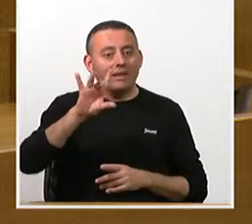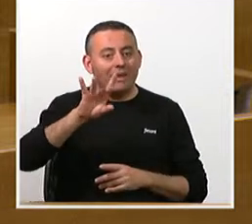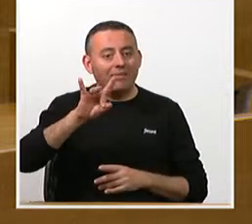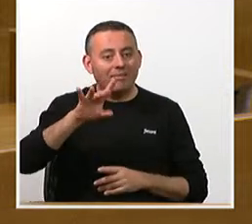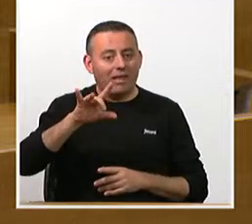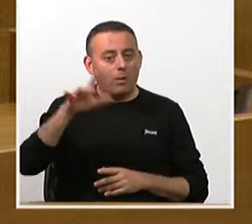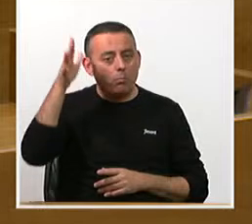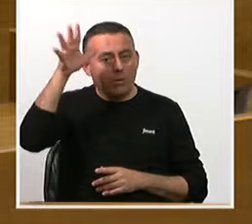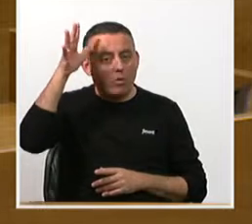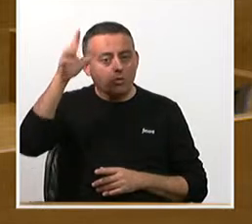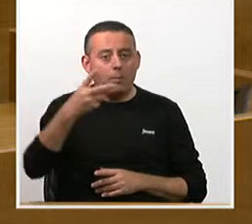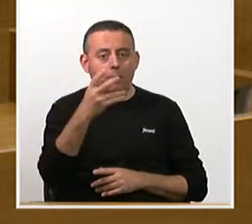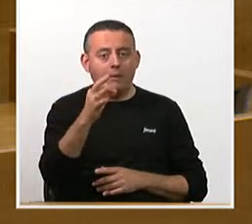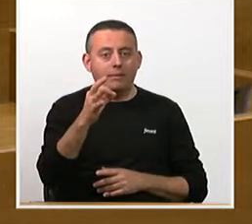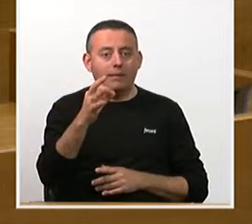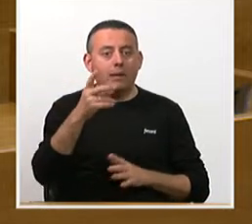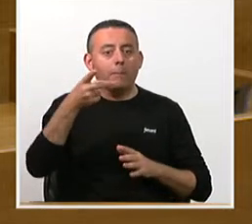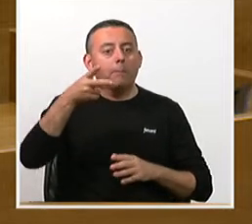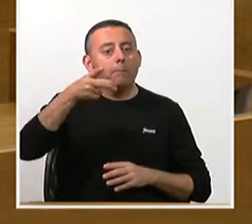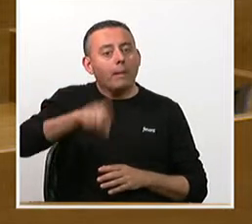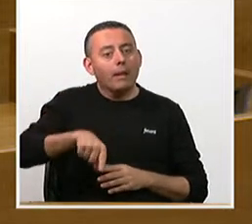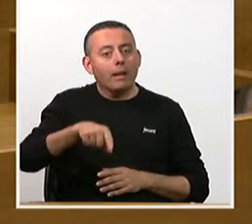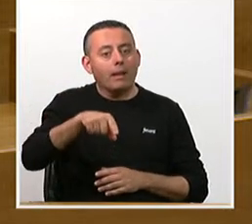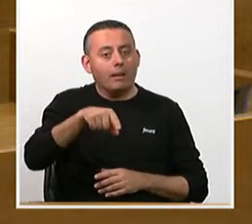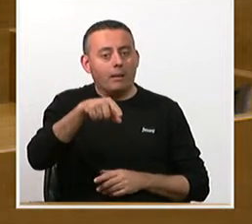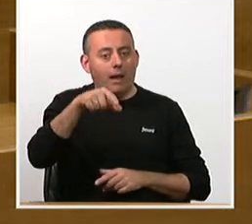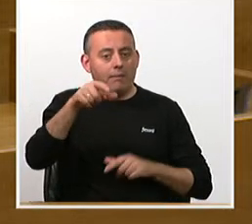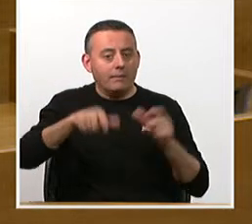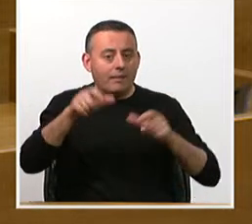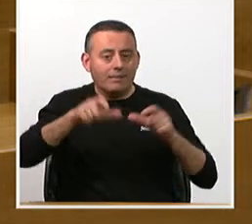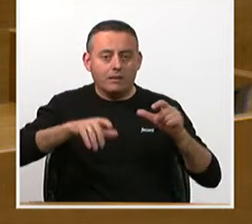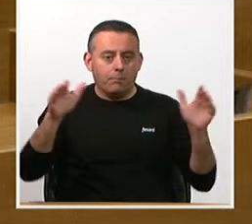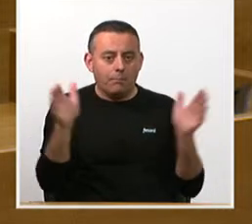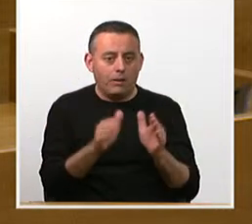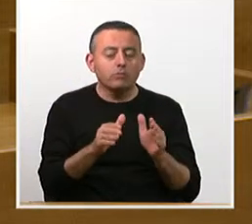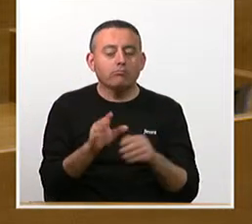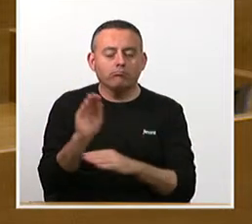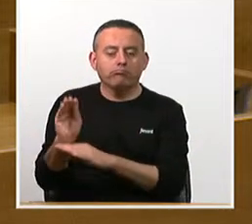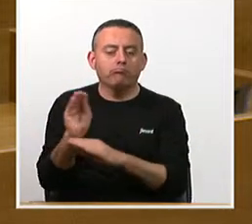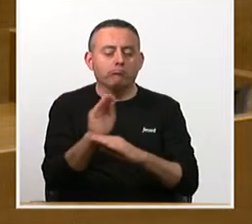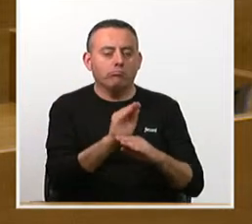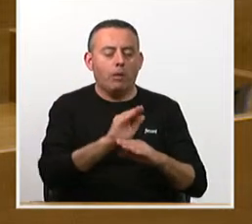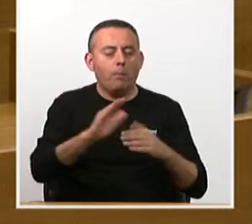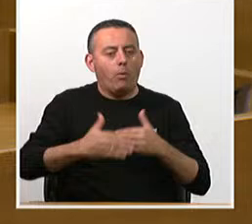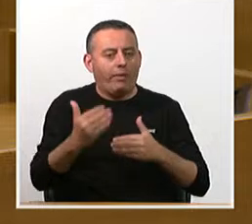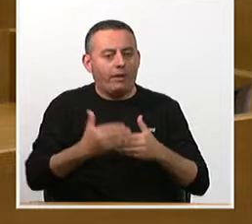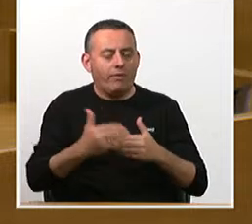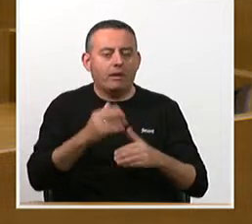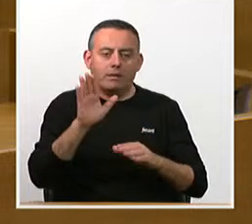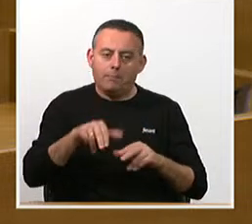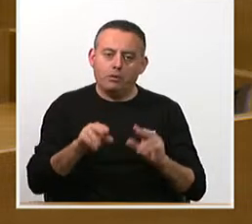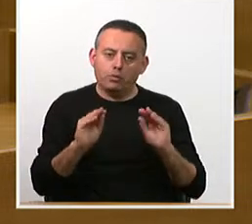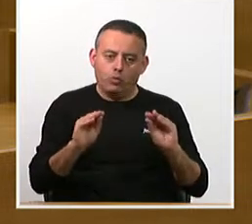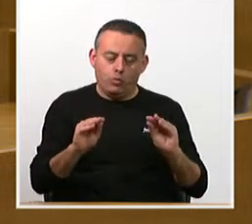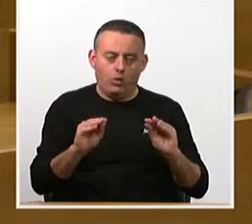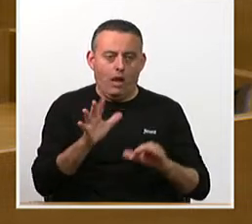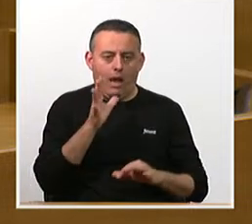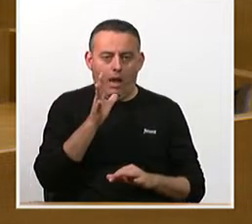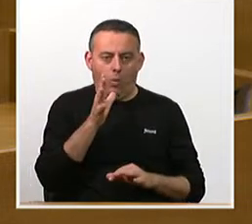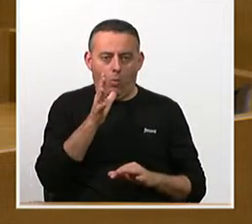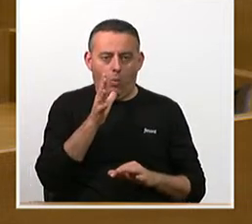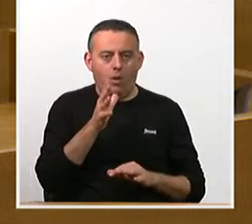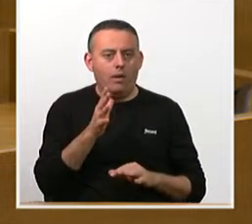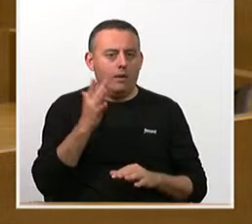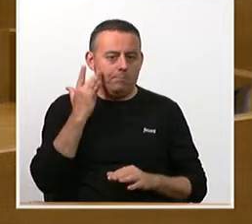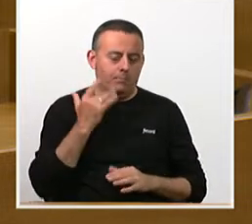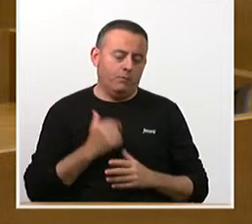20.000 habitantes en la comunidad valenciana y también pues poner en valor que somos un referente y por eso nadie nos